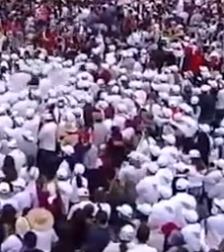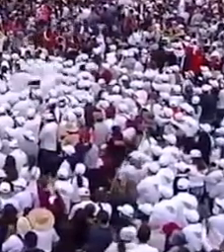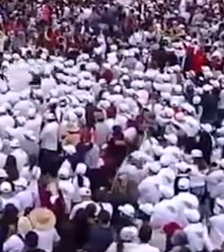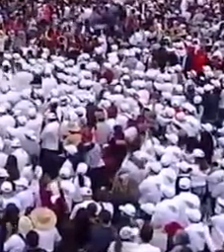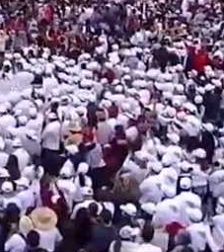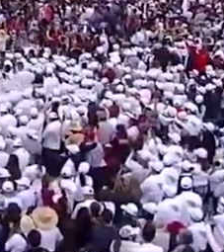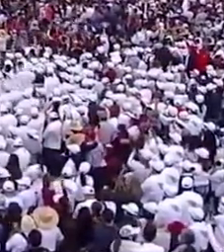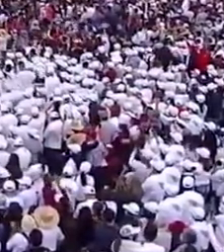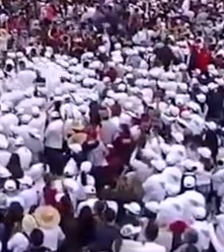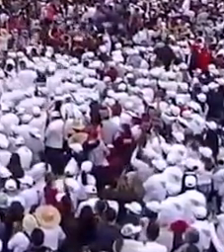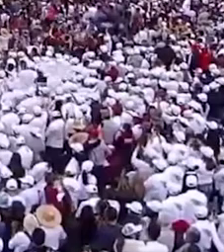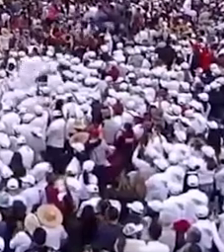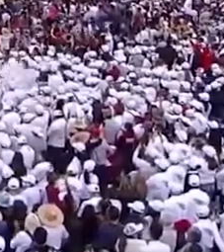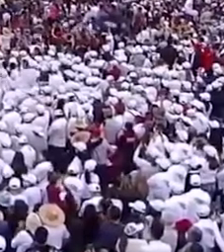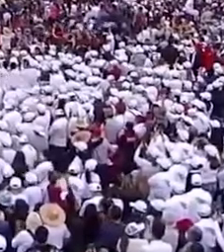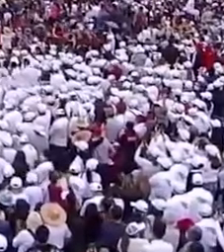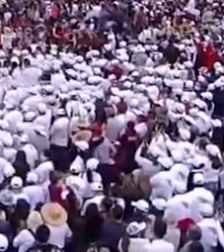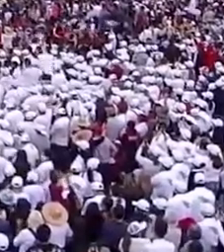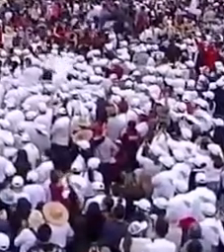2018-2021.